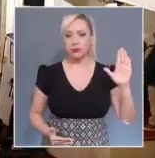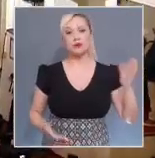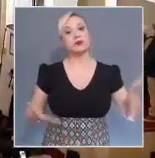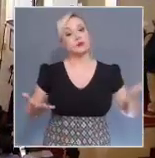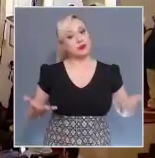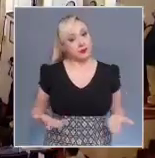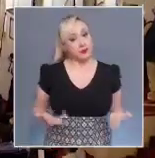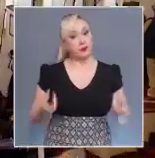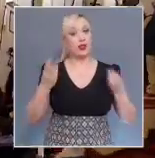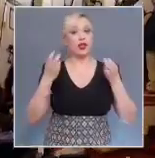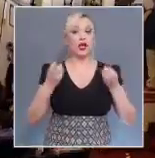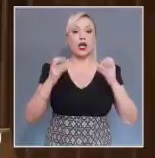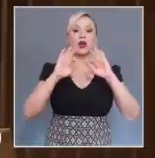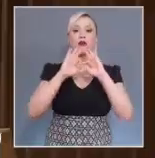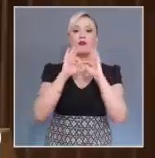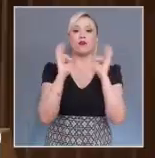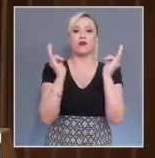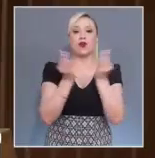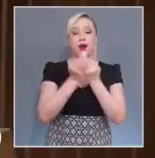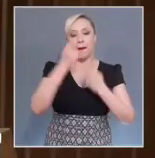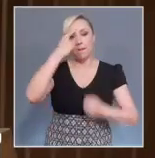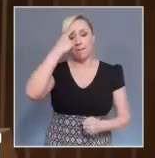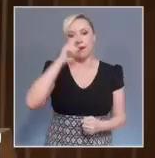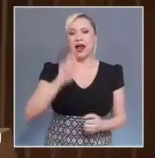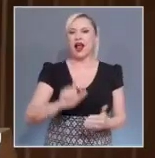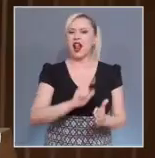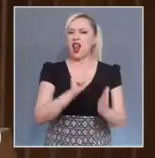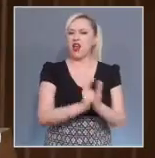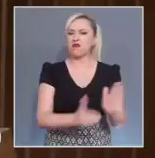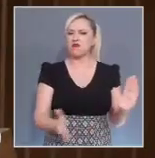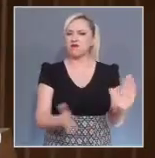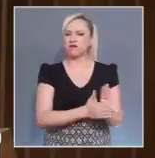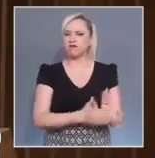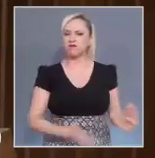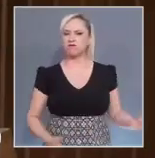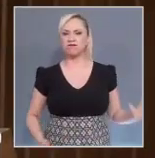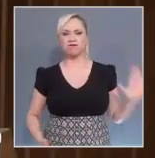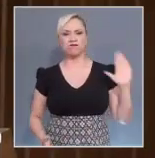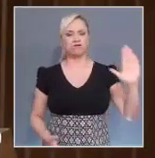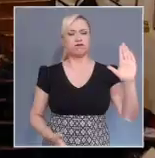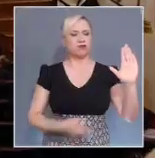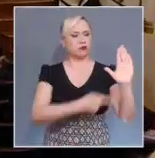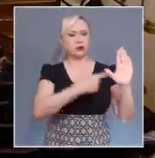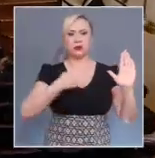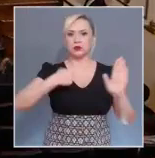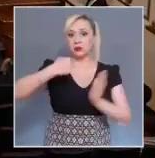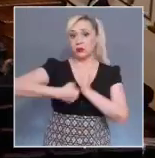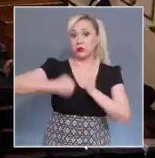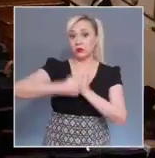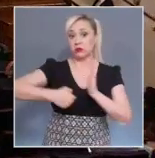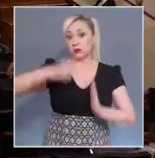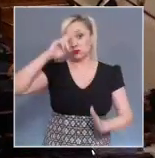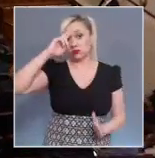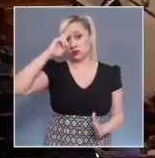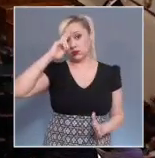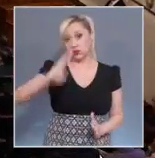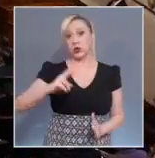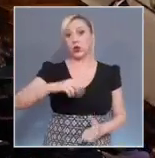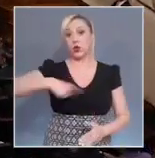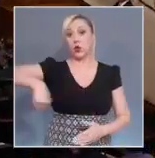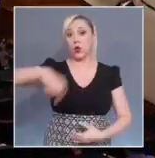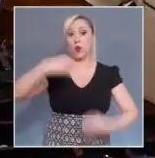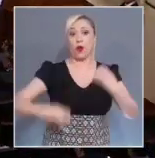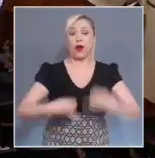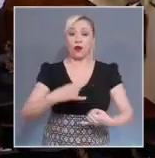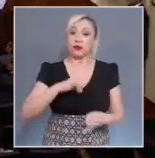de obediencia al derecho que nos exige a los juzgadores. Ante personas juzgadoras federales